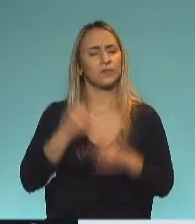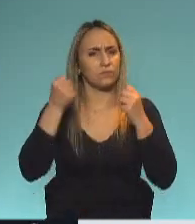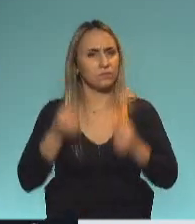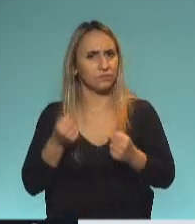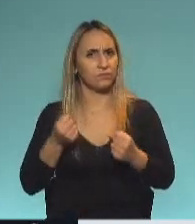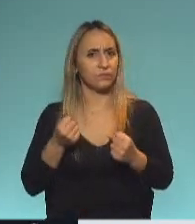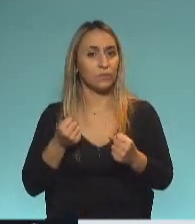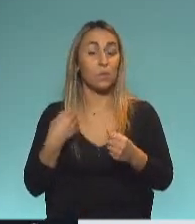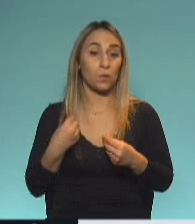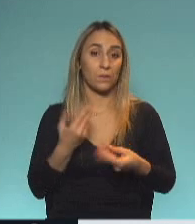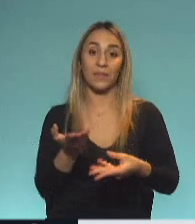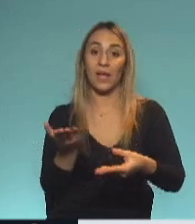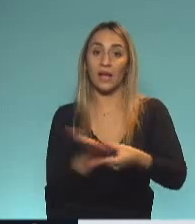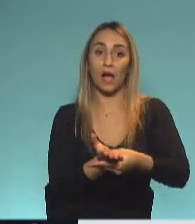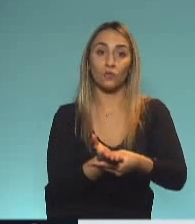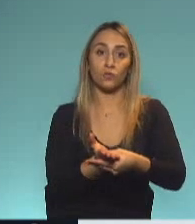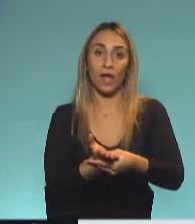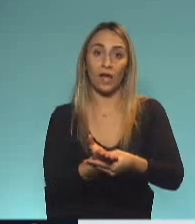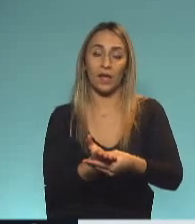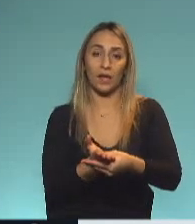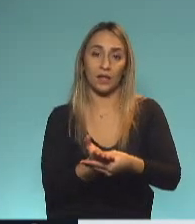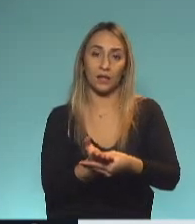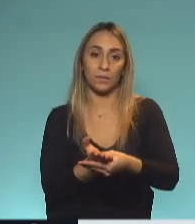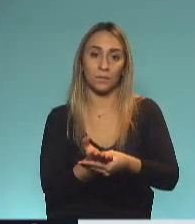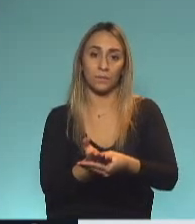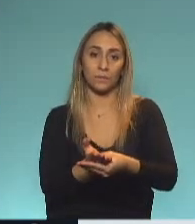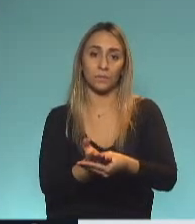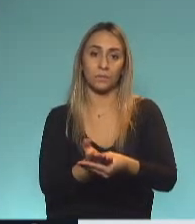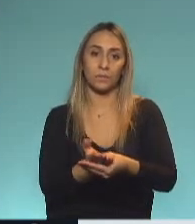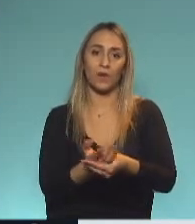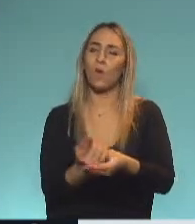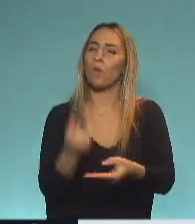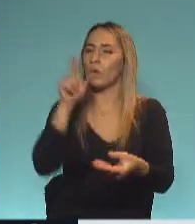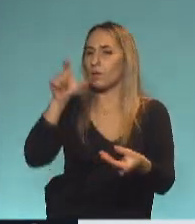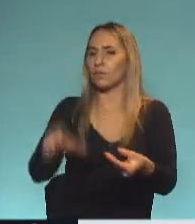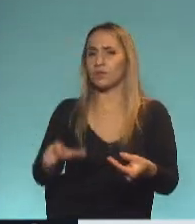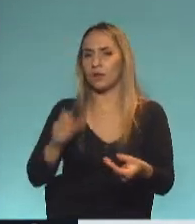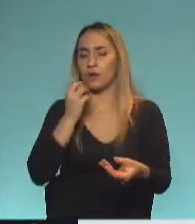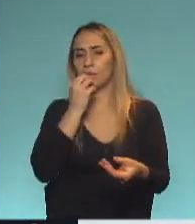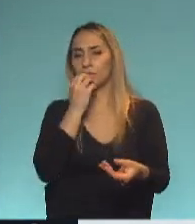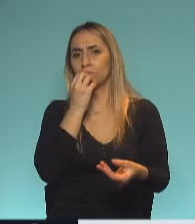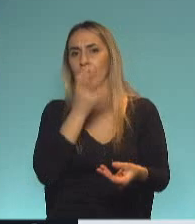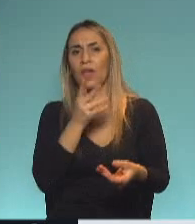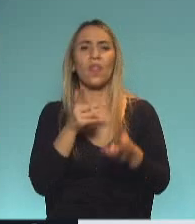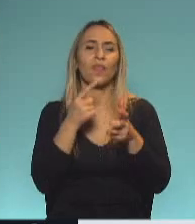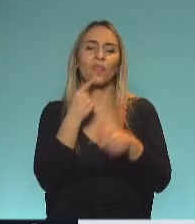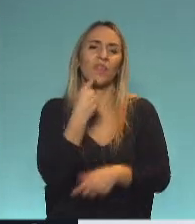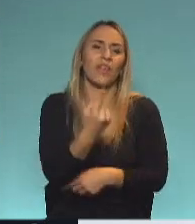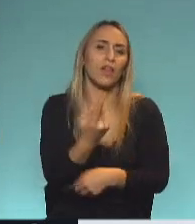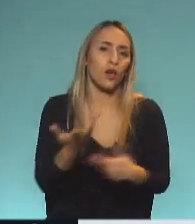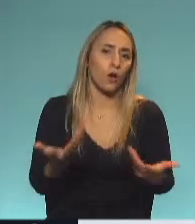causa hubo una persona que dijo aparentemente